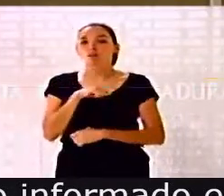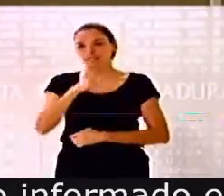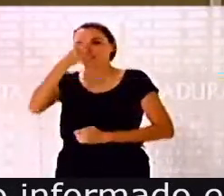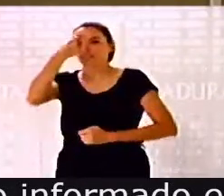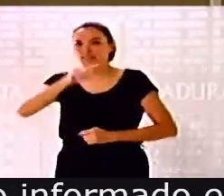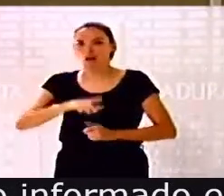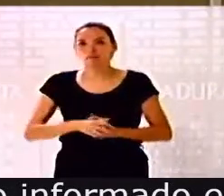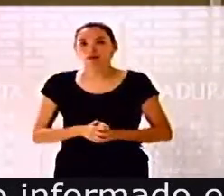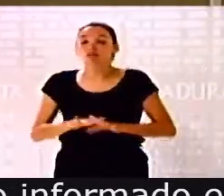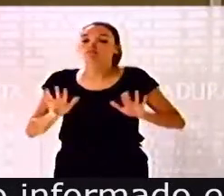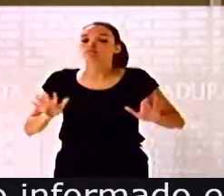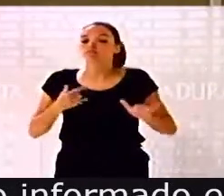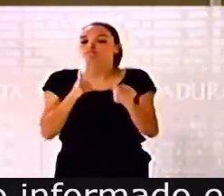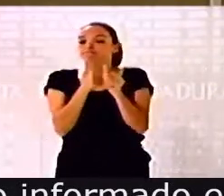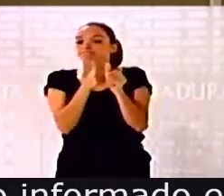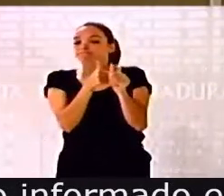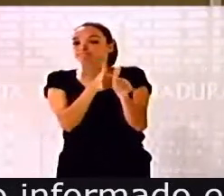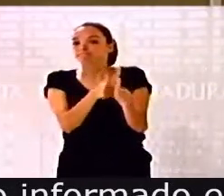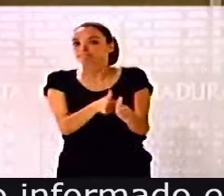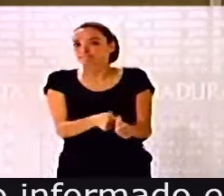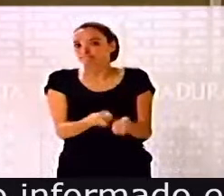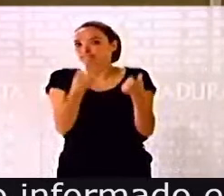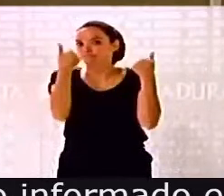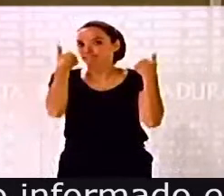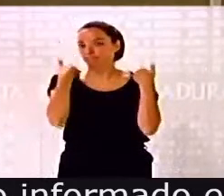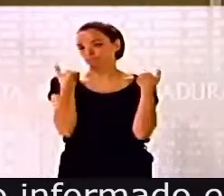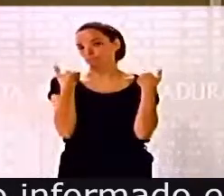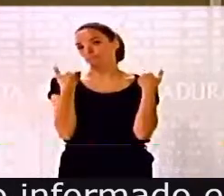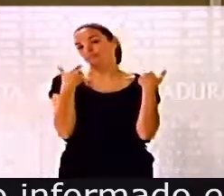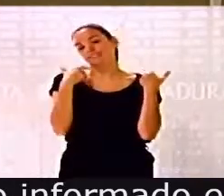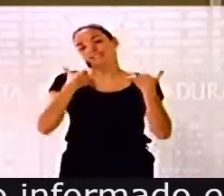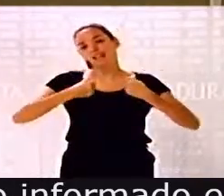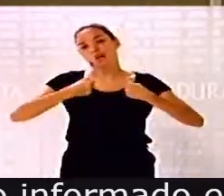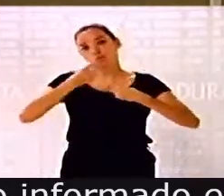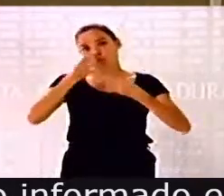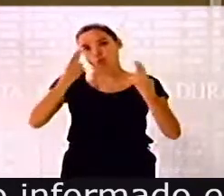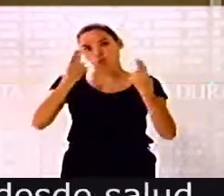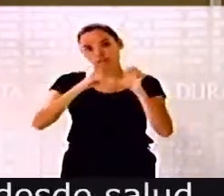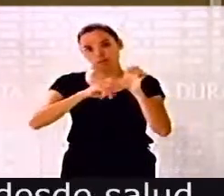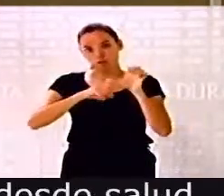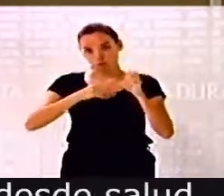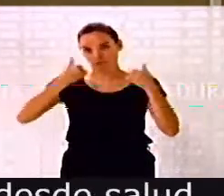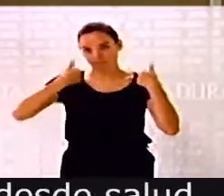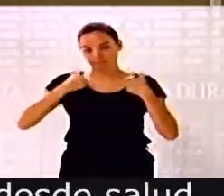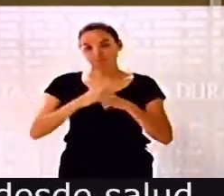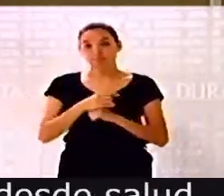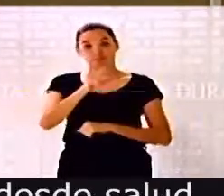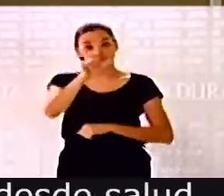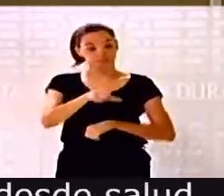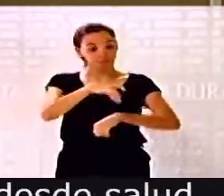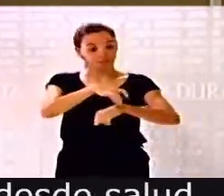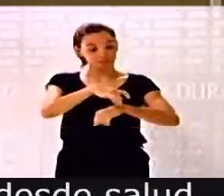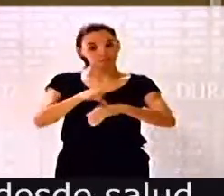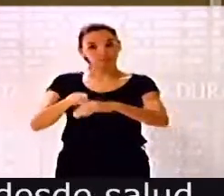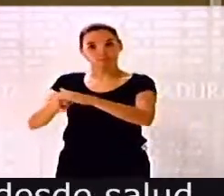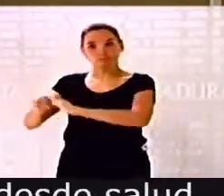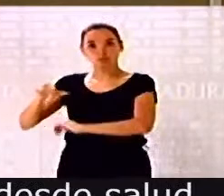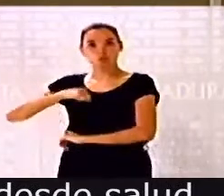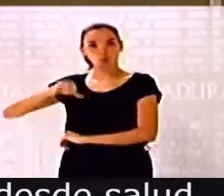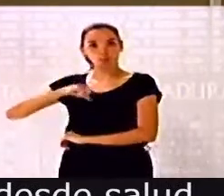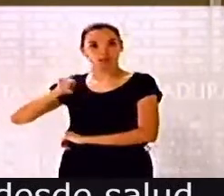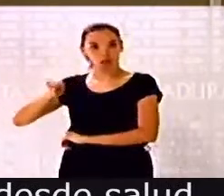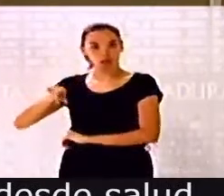aunque lo estamos siguiendo desde Salud Pública de Extremadura. El residente en este momento está ingresado hospitalariamente y,